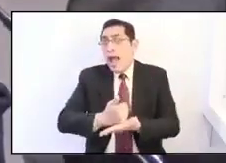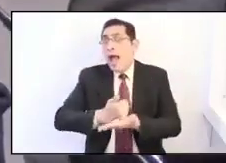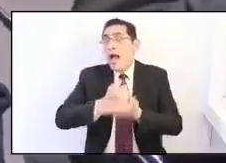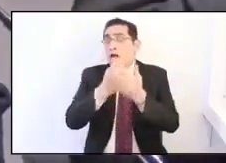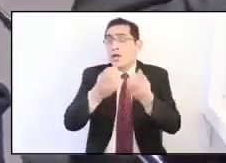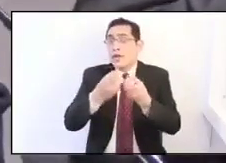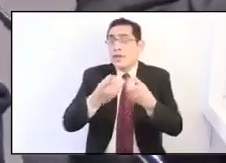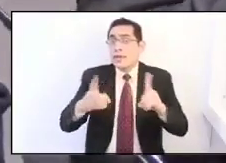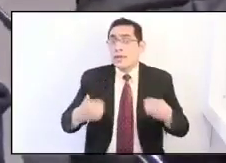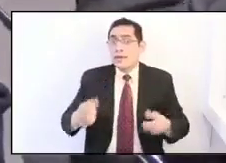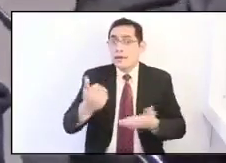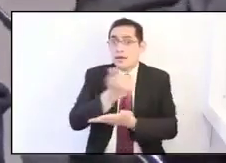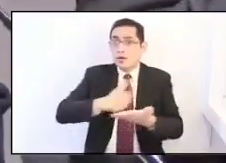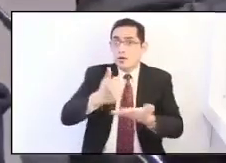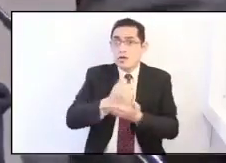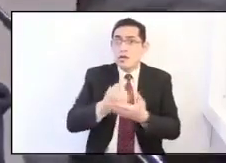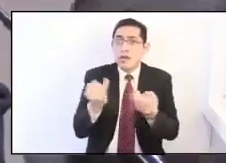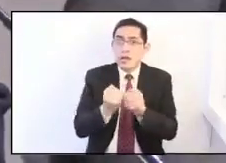urbano. 8.